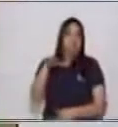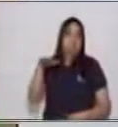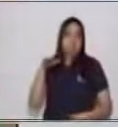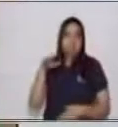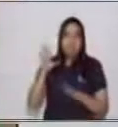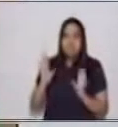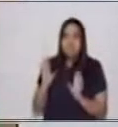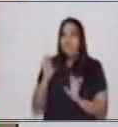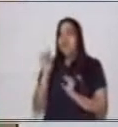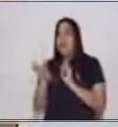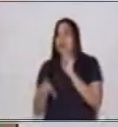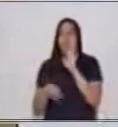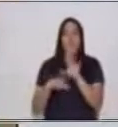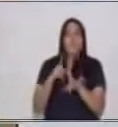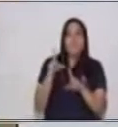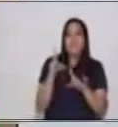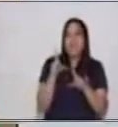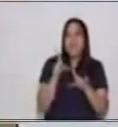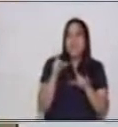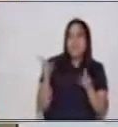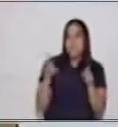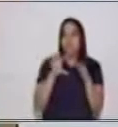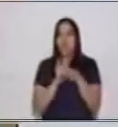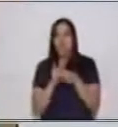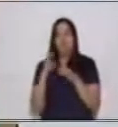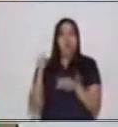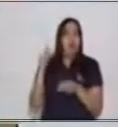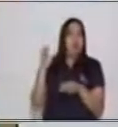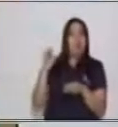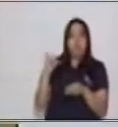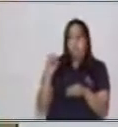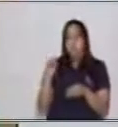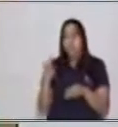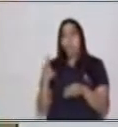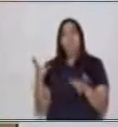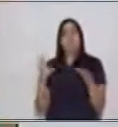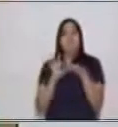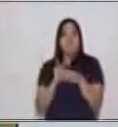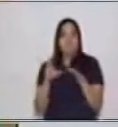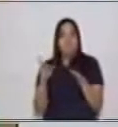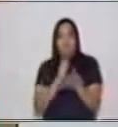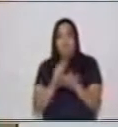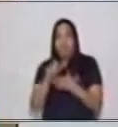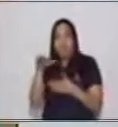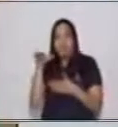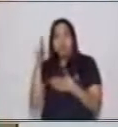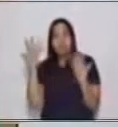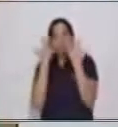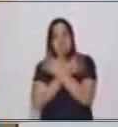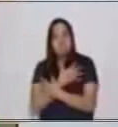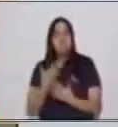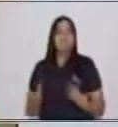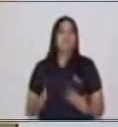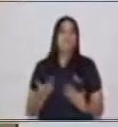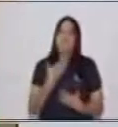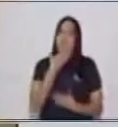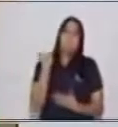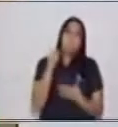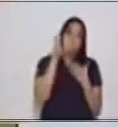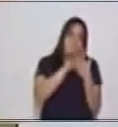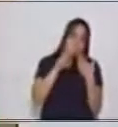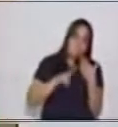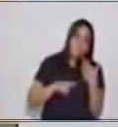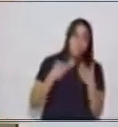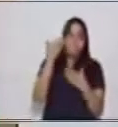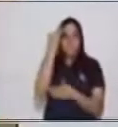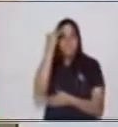algunas consonantes, o una vocal y una consonante, y lo escribimos con Z, y eso está pues no de la manera correcta, hay un